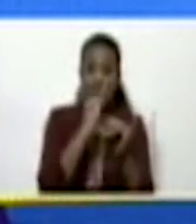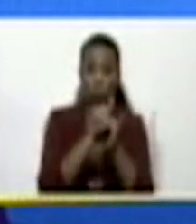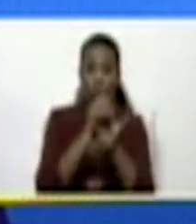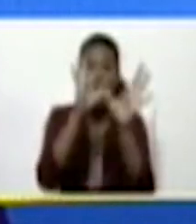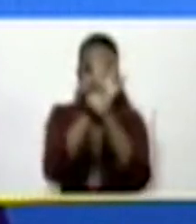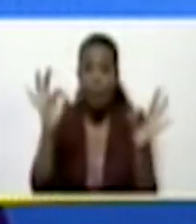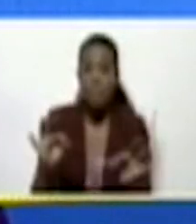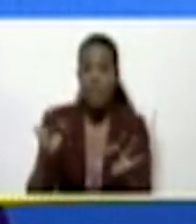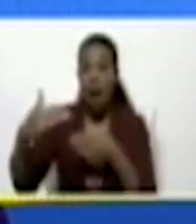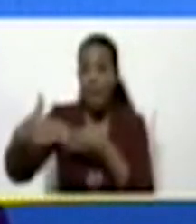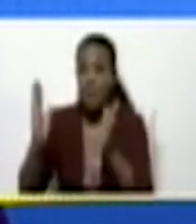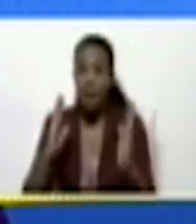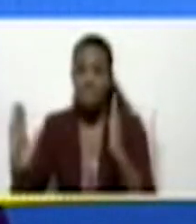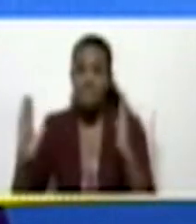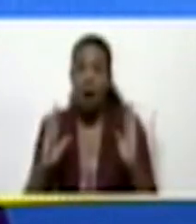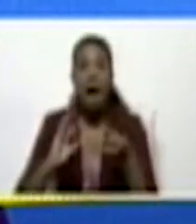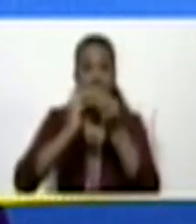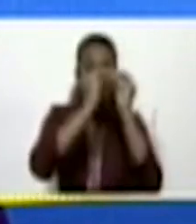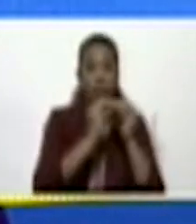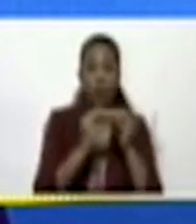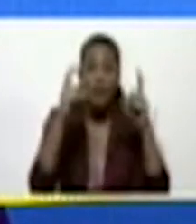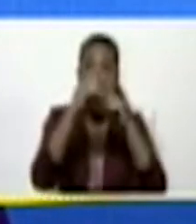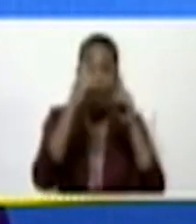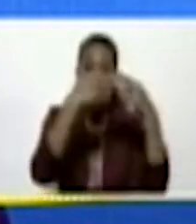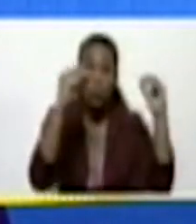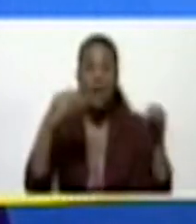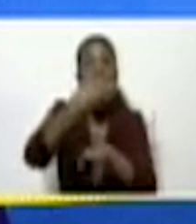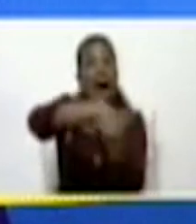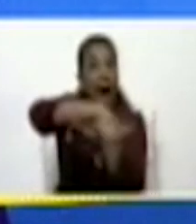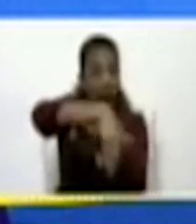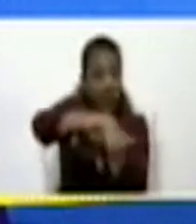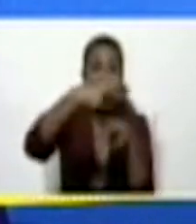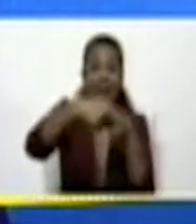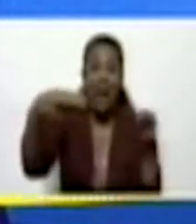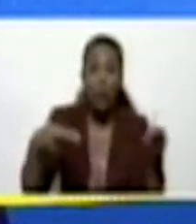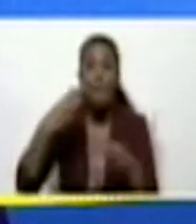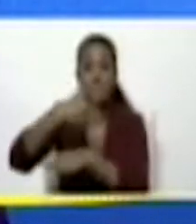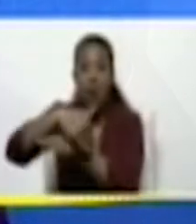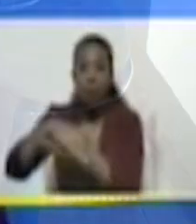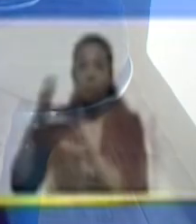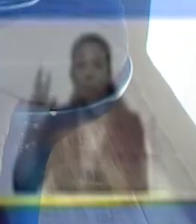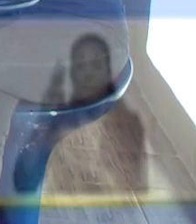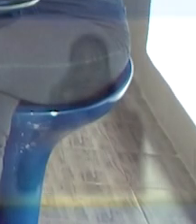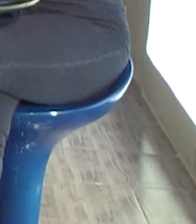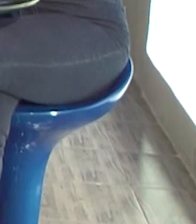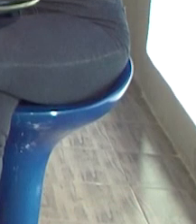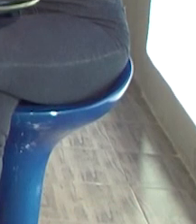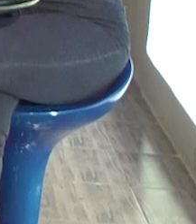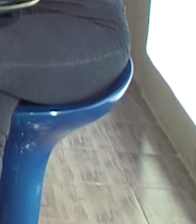y paredes. Hay que corregir esto aquí, Jorge. Calles, redes, medios y paredes.